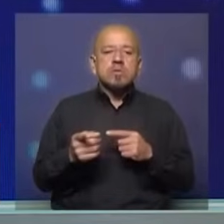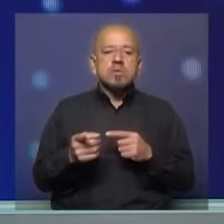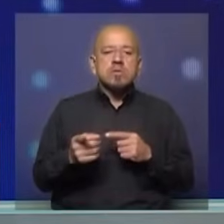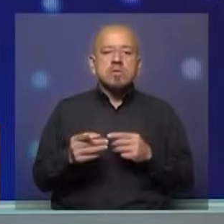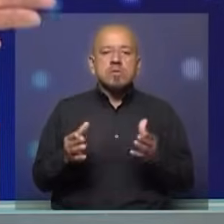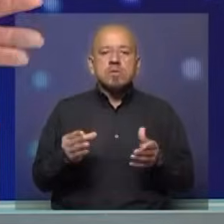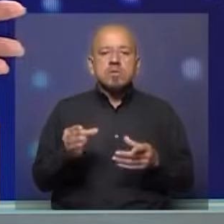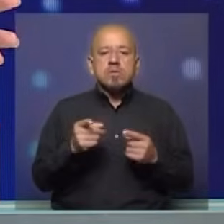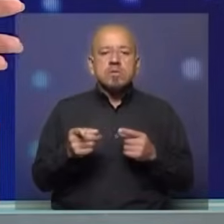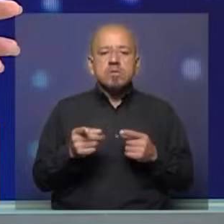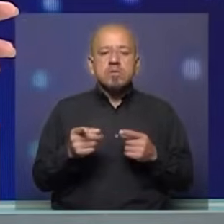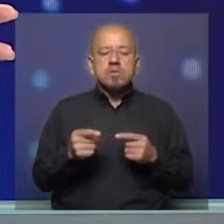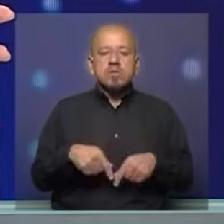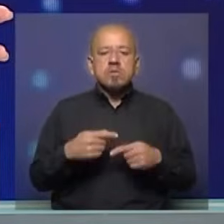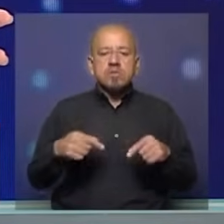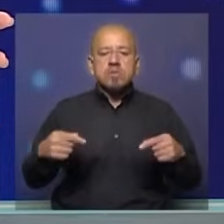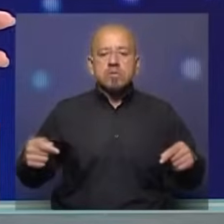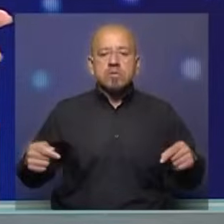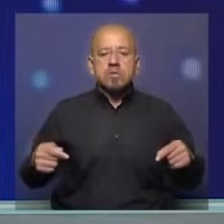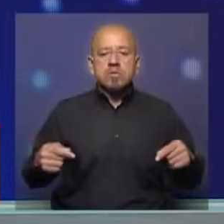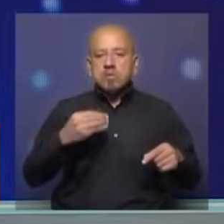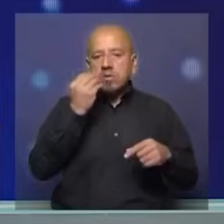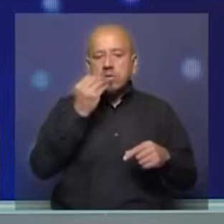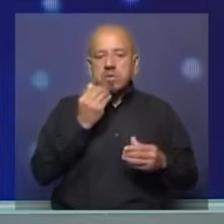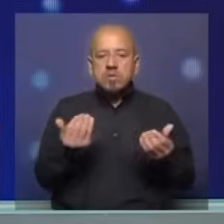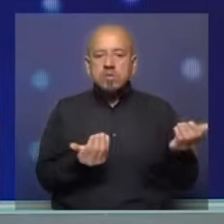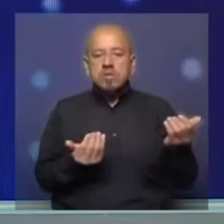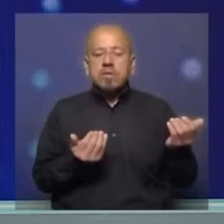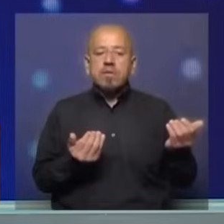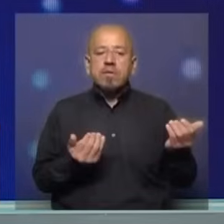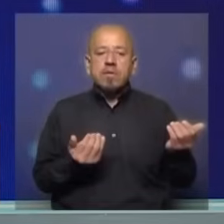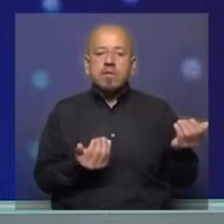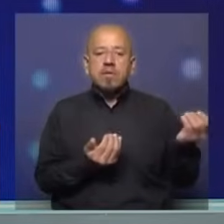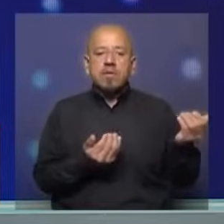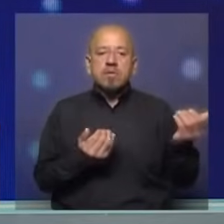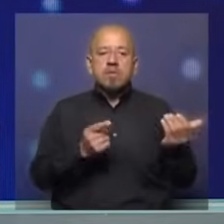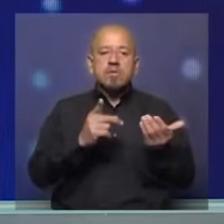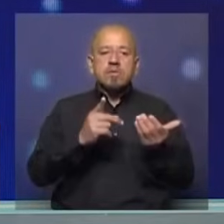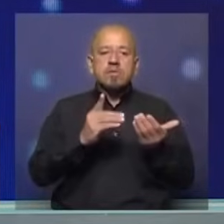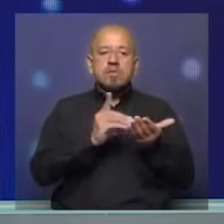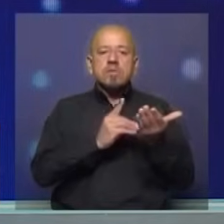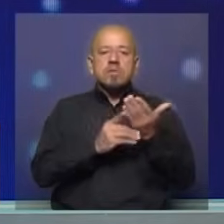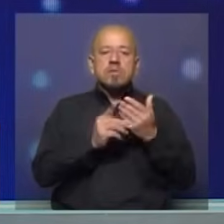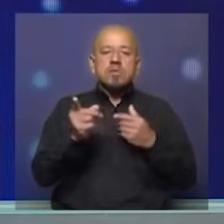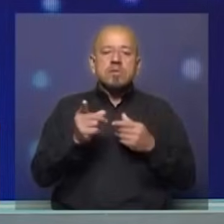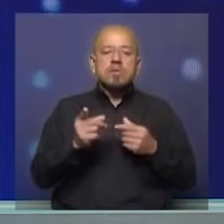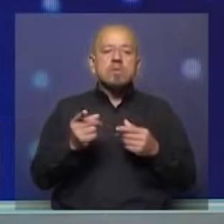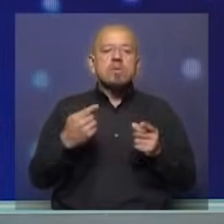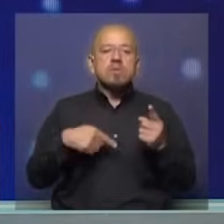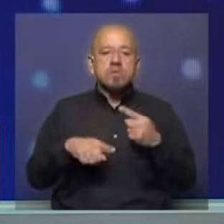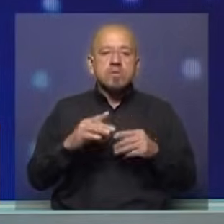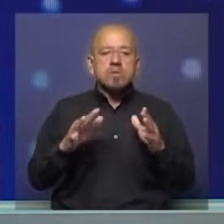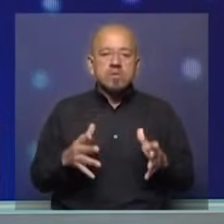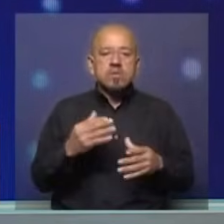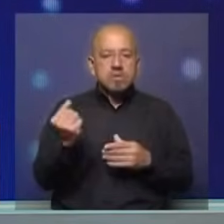todo lo que es la industria de los productos para alimentación de bebé surgieron de aquellos proyectos de la NASA. O sea, es